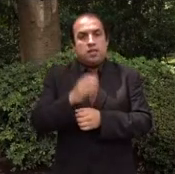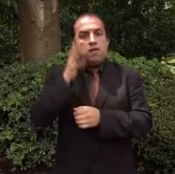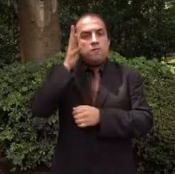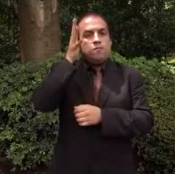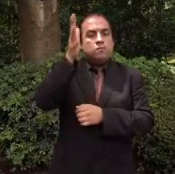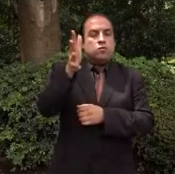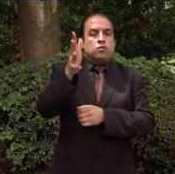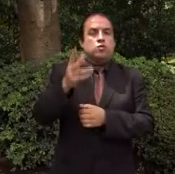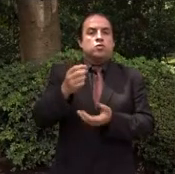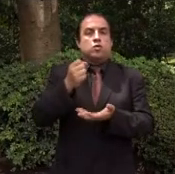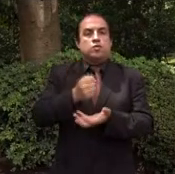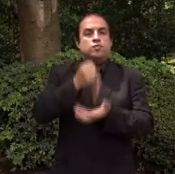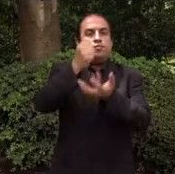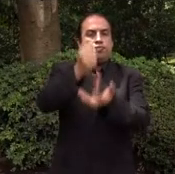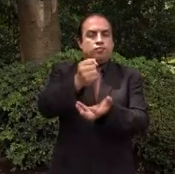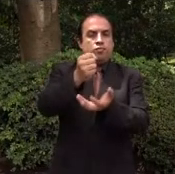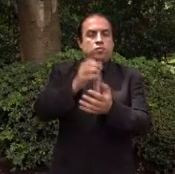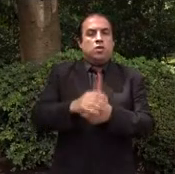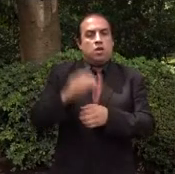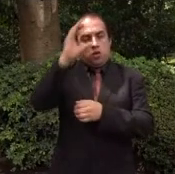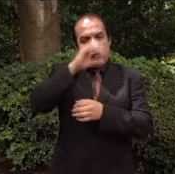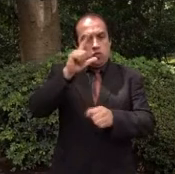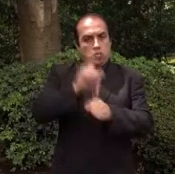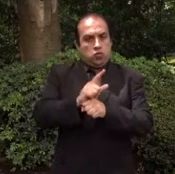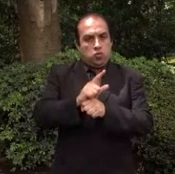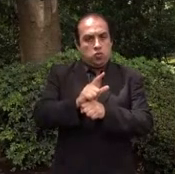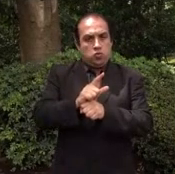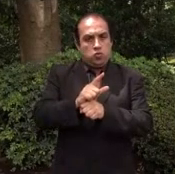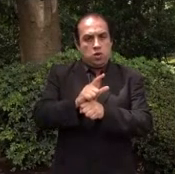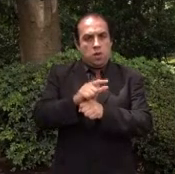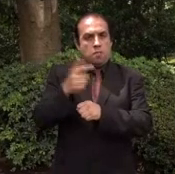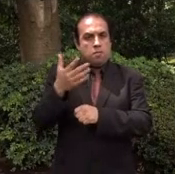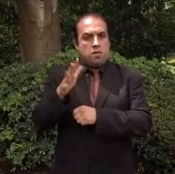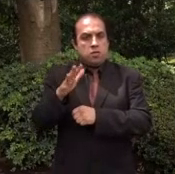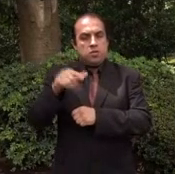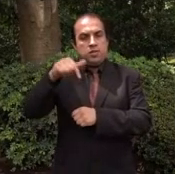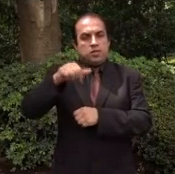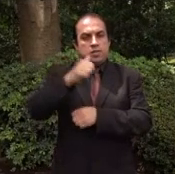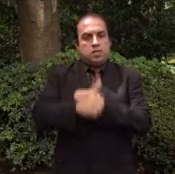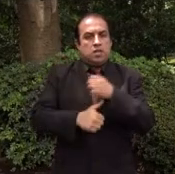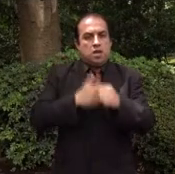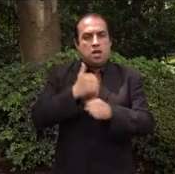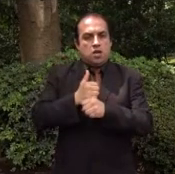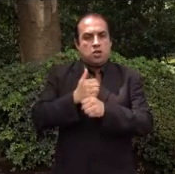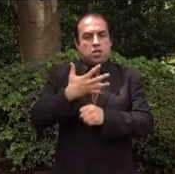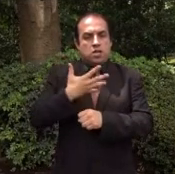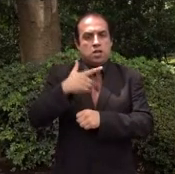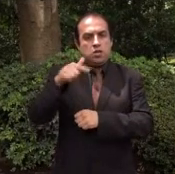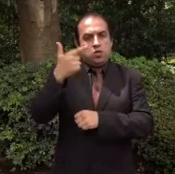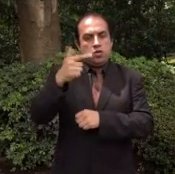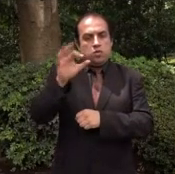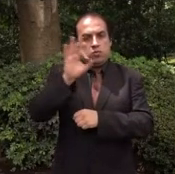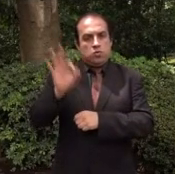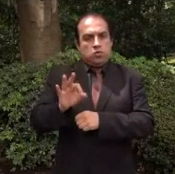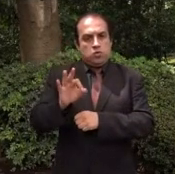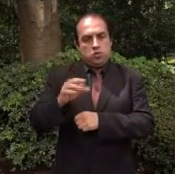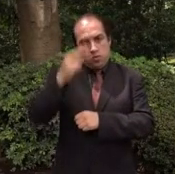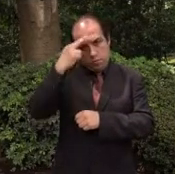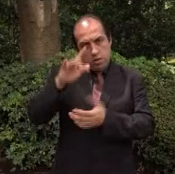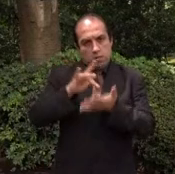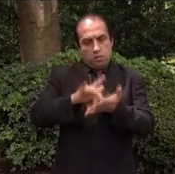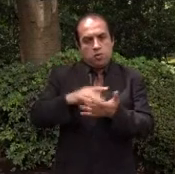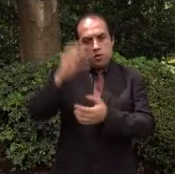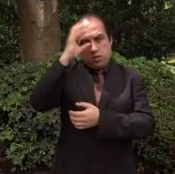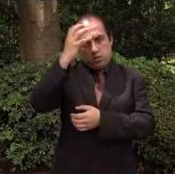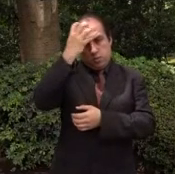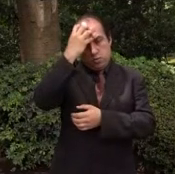el presupuesto de cultura contemplará más o menos como este año el 12% de recursos para Chapultepec.